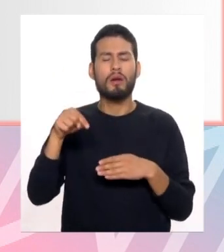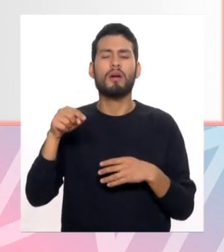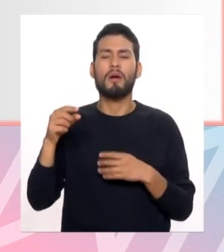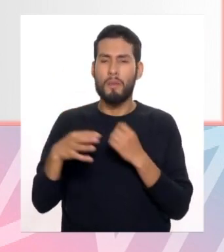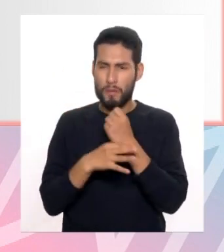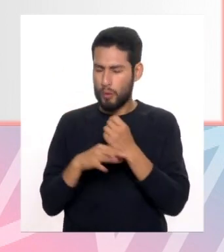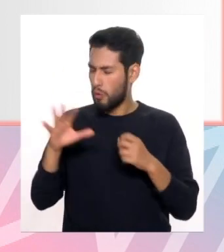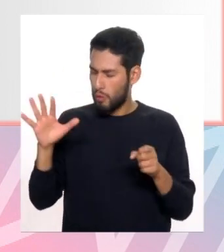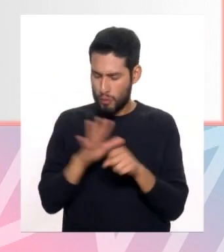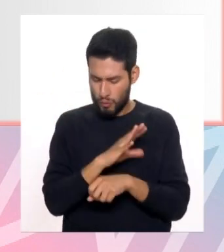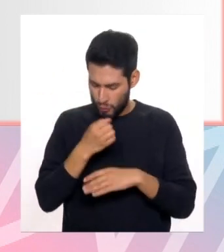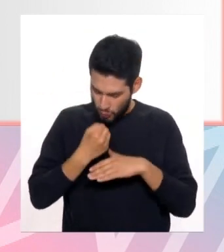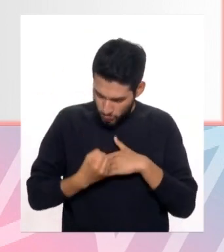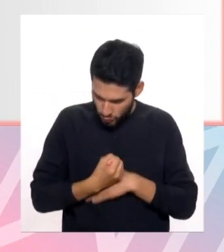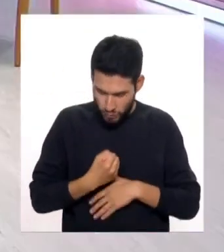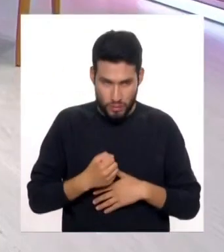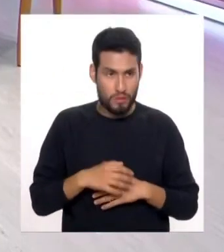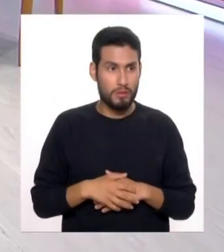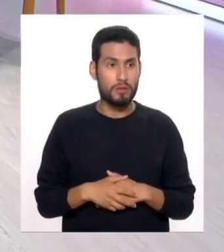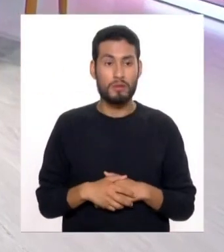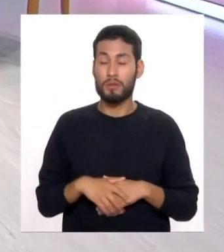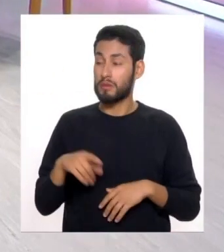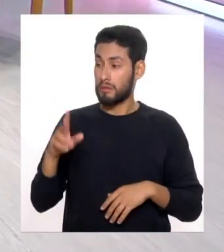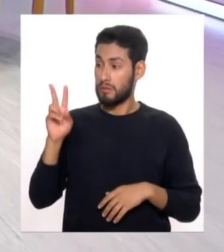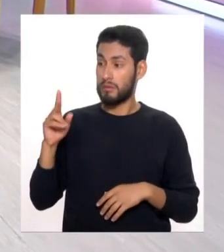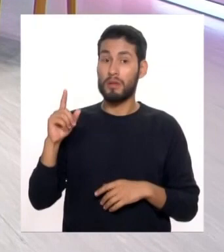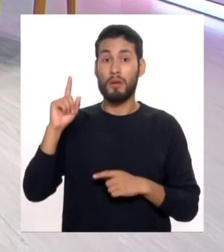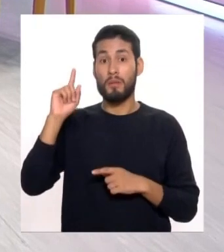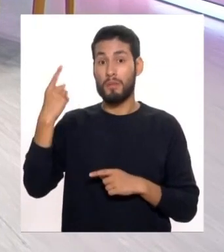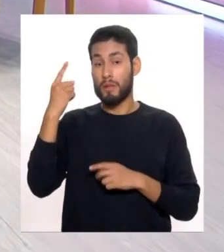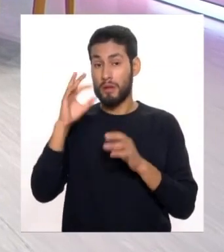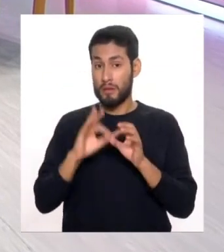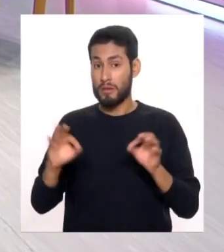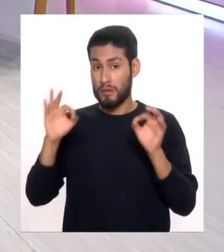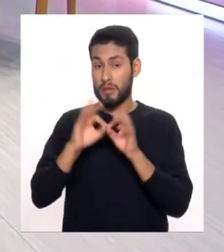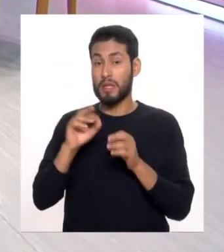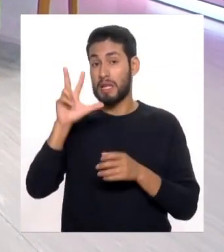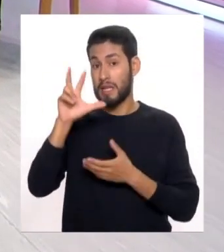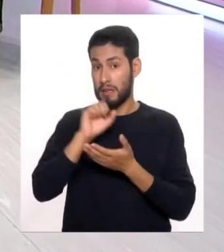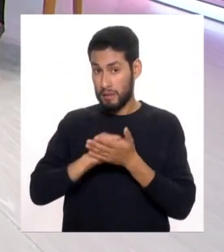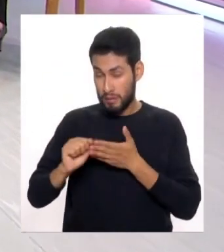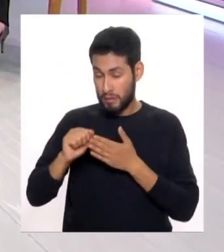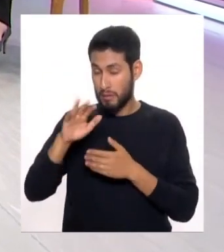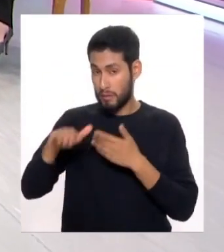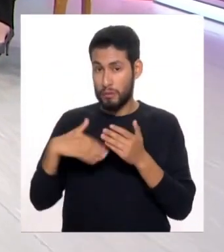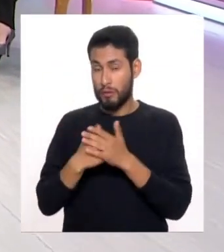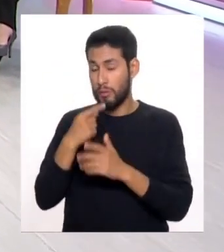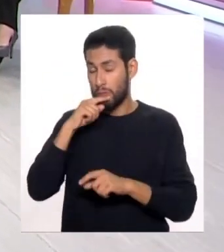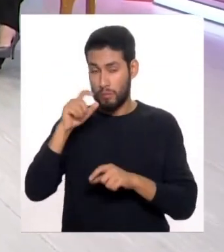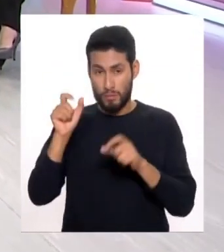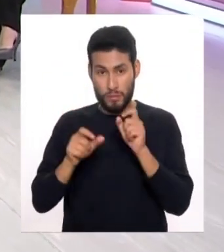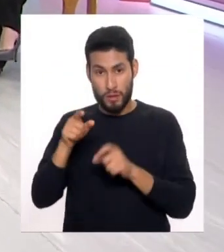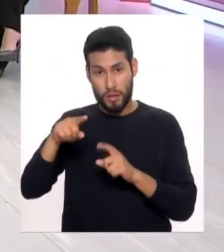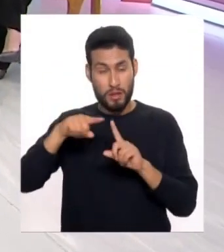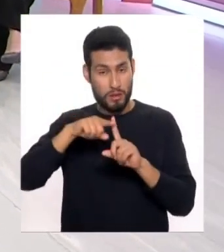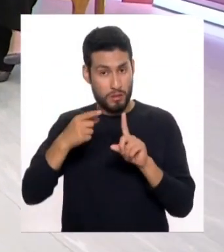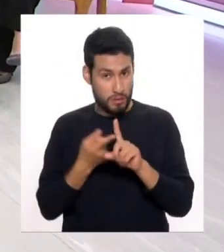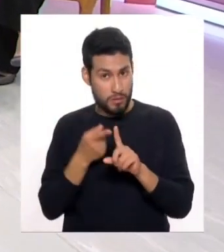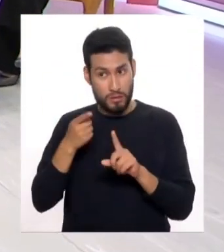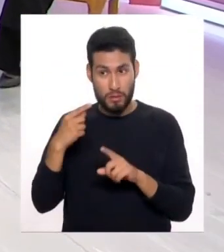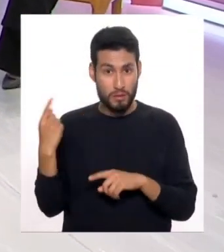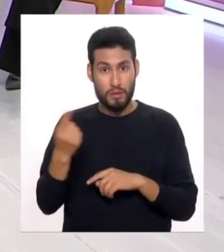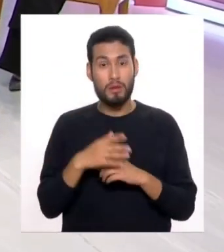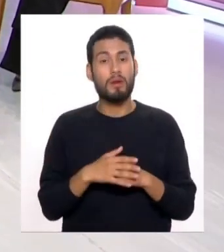al 100%. O sea, No hay segundo gran- mensaje. La primera importante, las 12 semanas, para todas las señoras que Correcto. están embarazadas en todo el